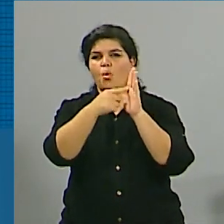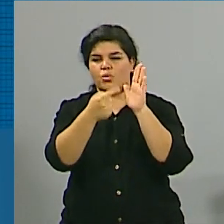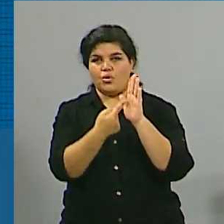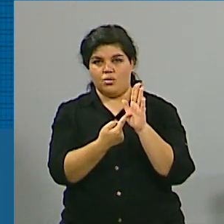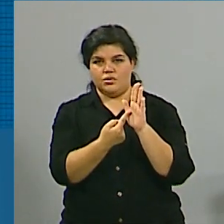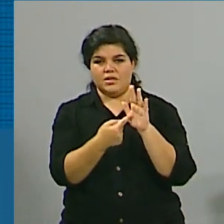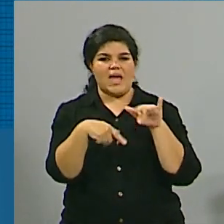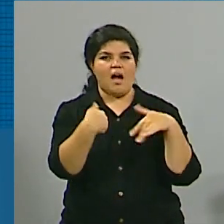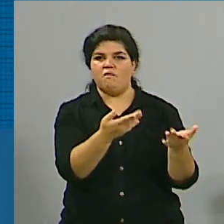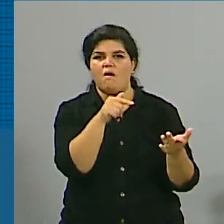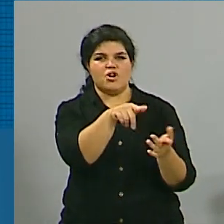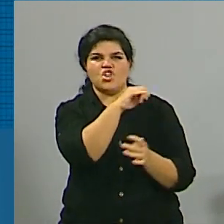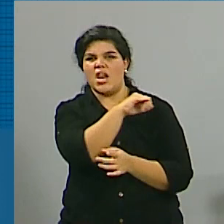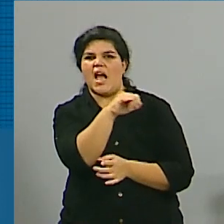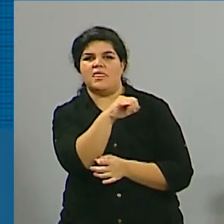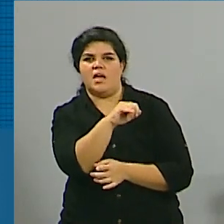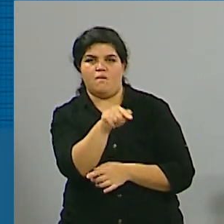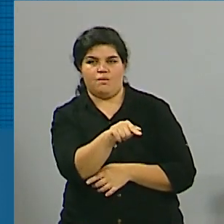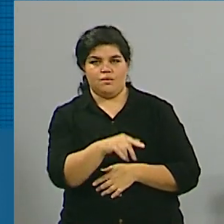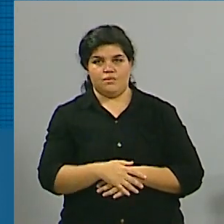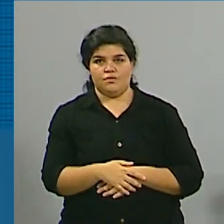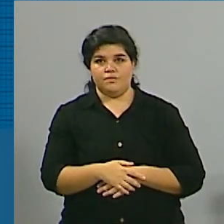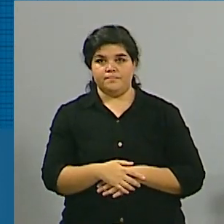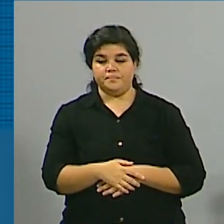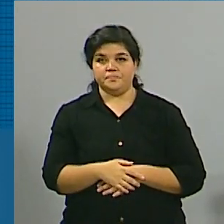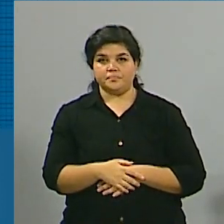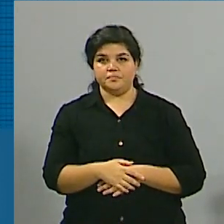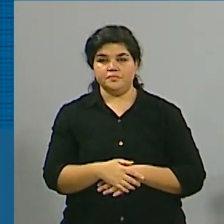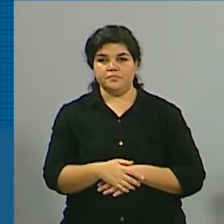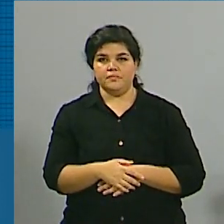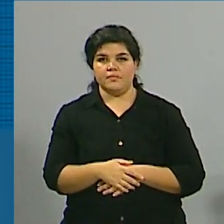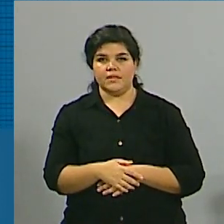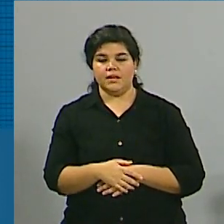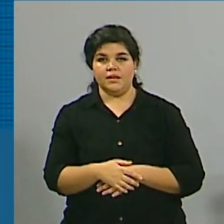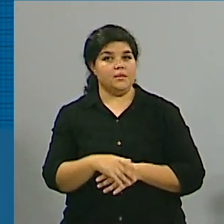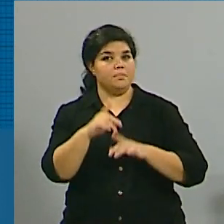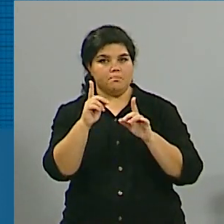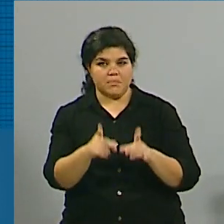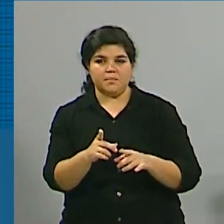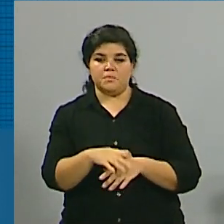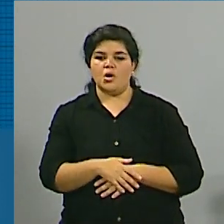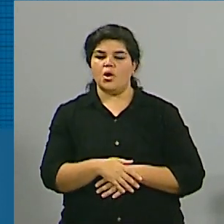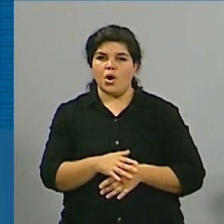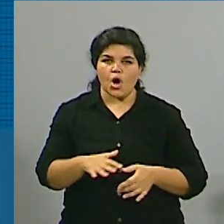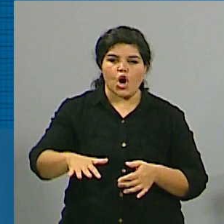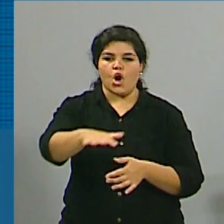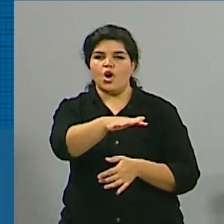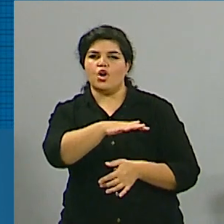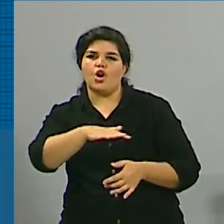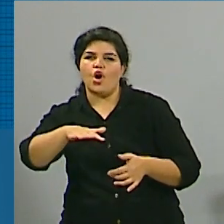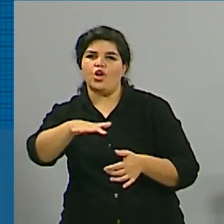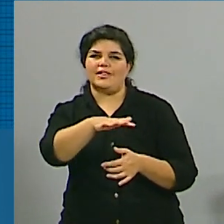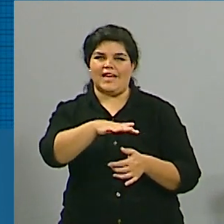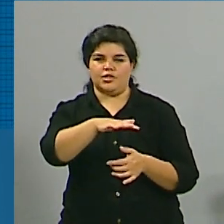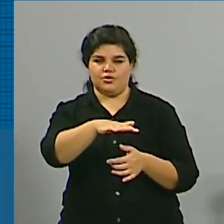Uh-huh. Esto significa que, o lo que podemos visualizar, que a través de este contexto también de